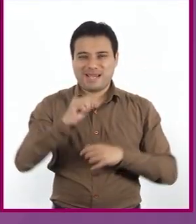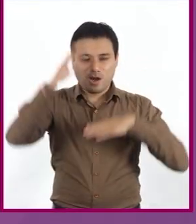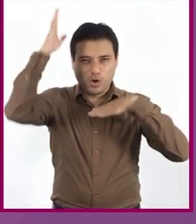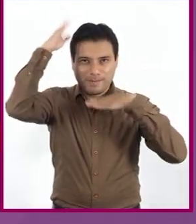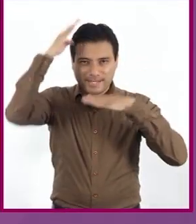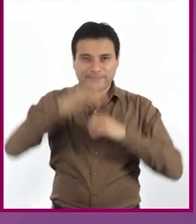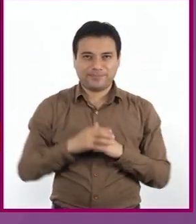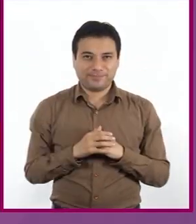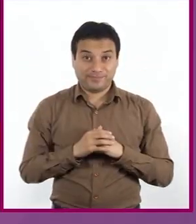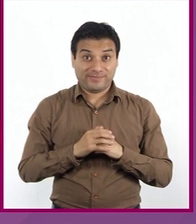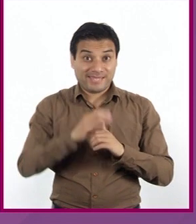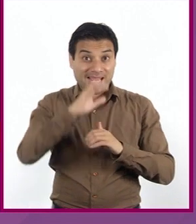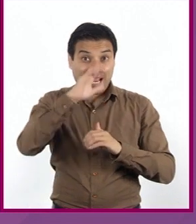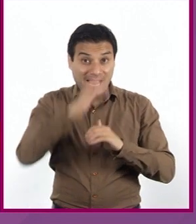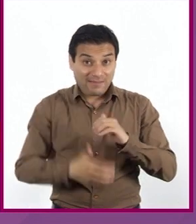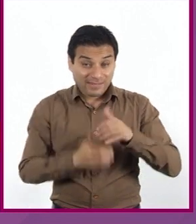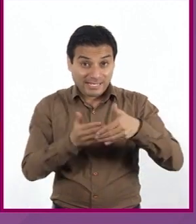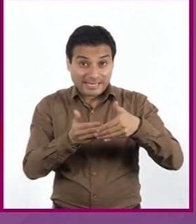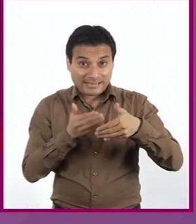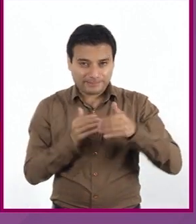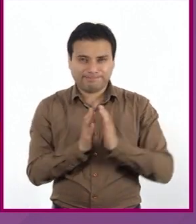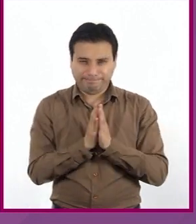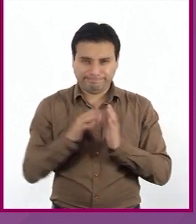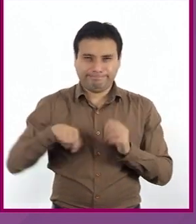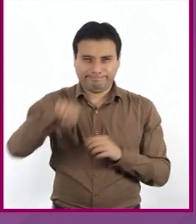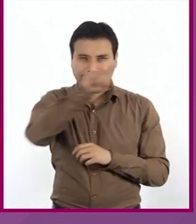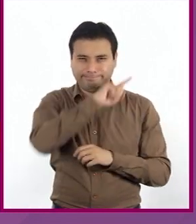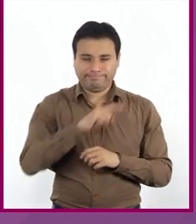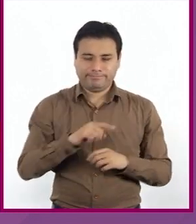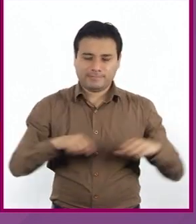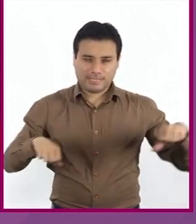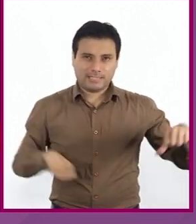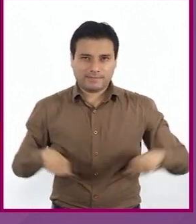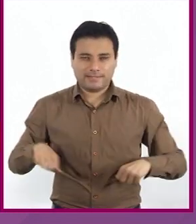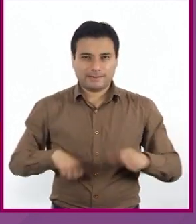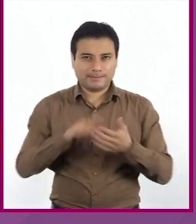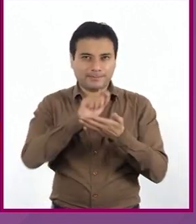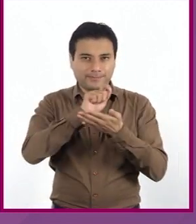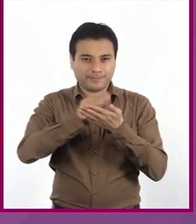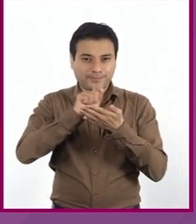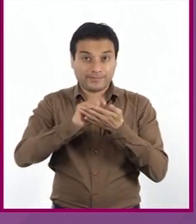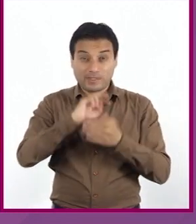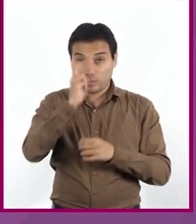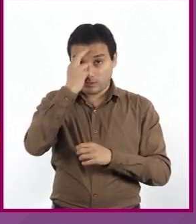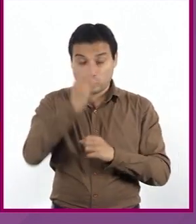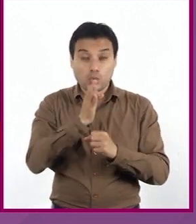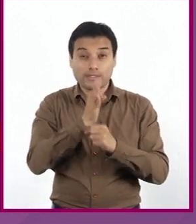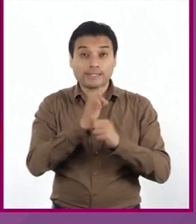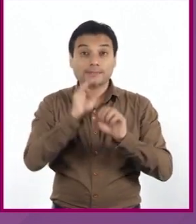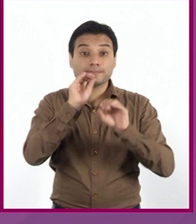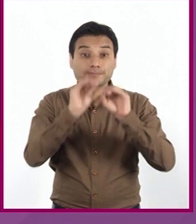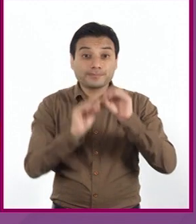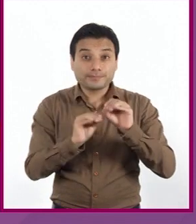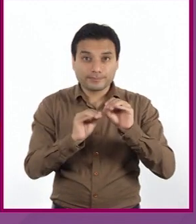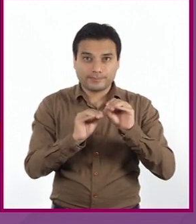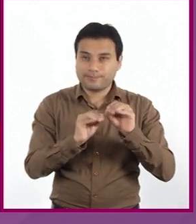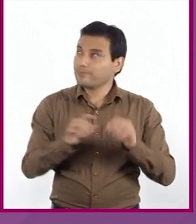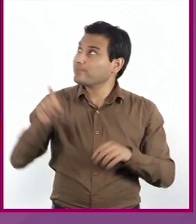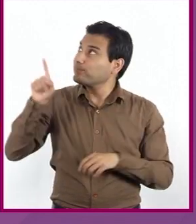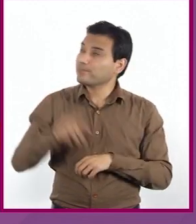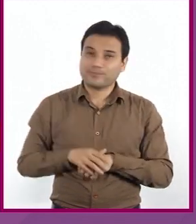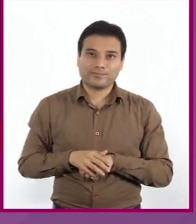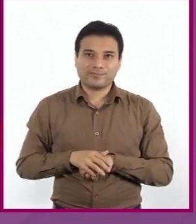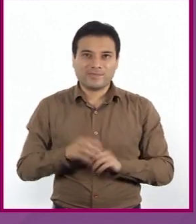despedirnos, les invitamos a continuar elaborando el reto de la semana. Recuerden que estamos elaborando un cuadro